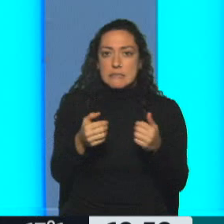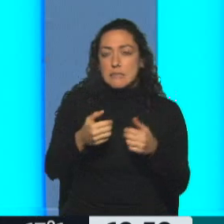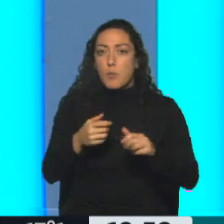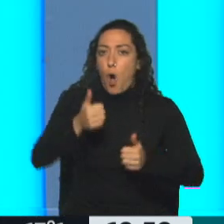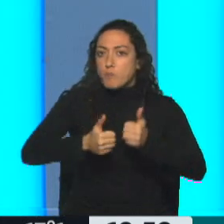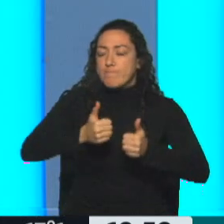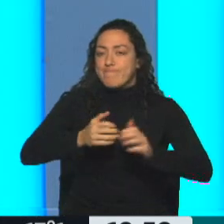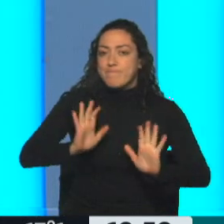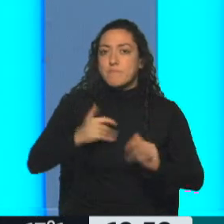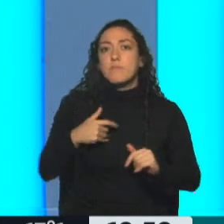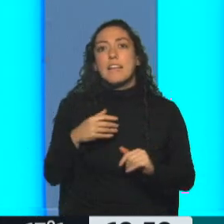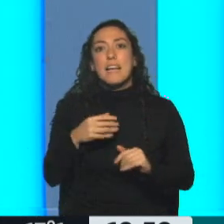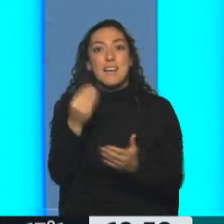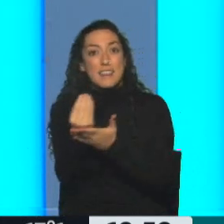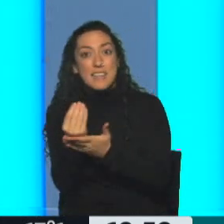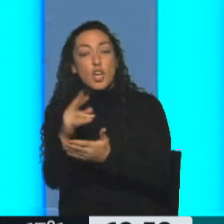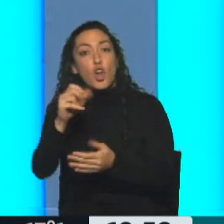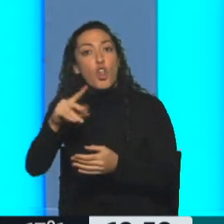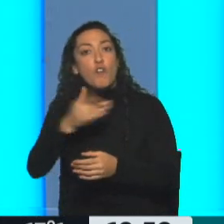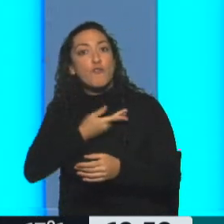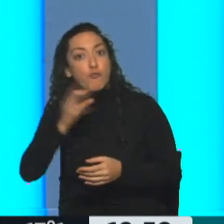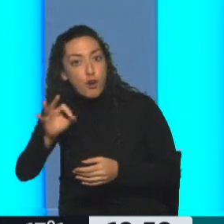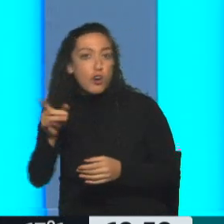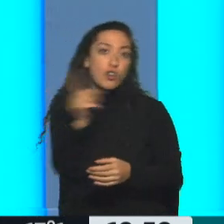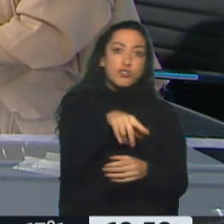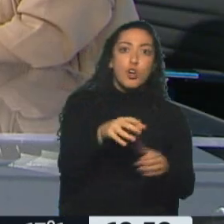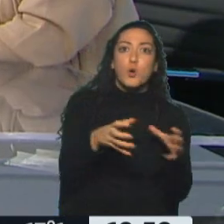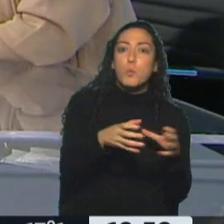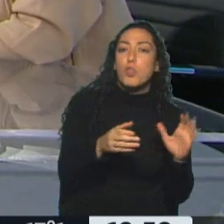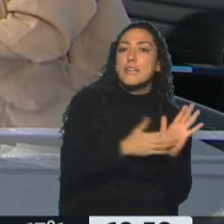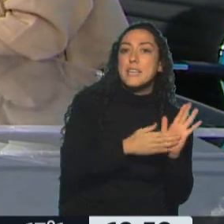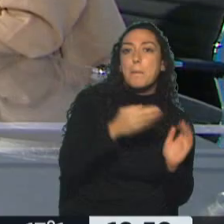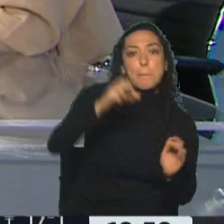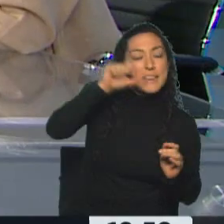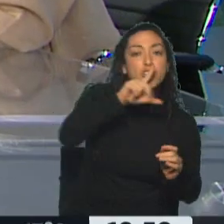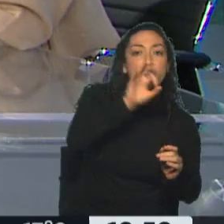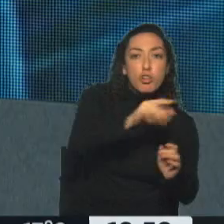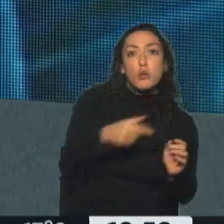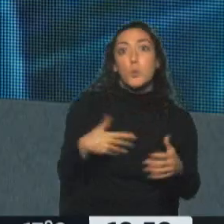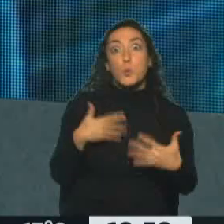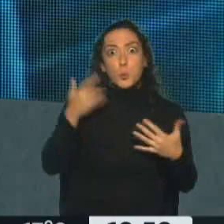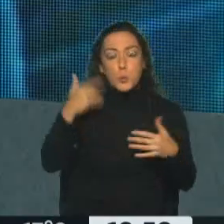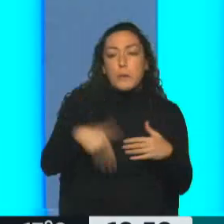Colombia entre este candidato que veíamos recién, Rodolfo Hernández, y el candidato de izquierda, Gustavo Petro. Gran expectativa entonces. Gracias, Leticia, como siempre.